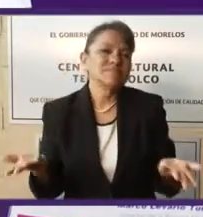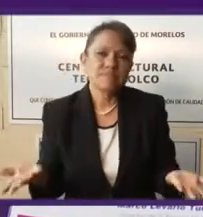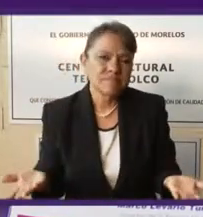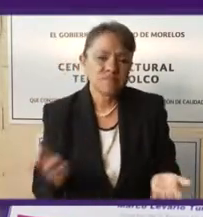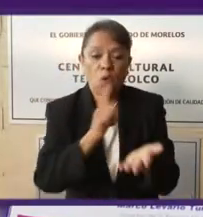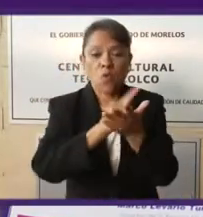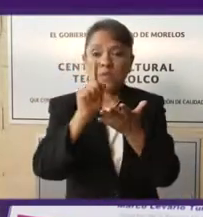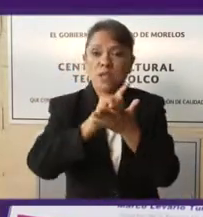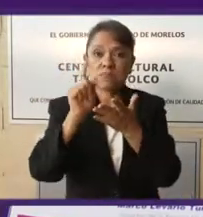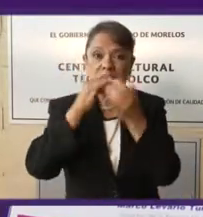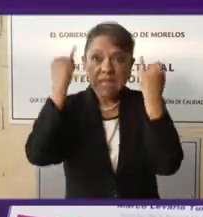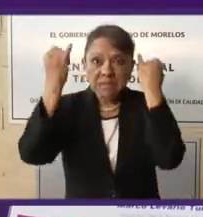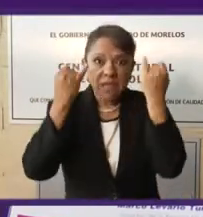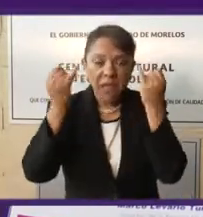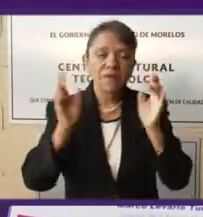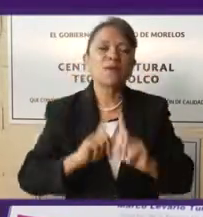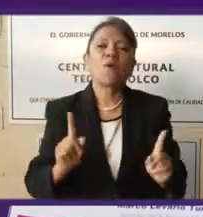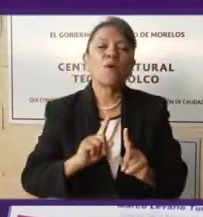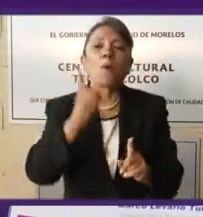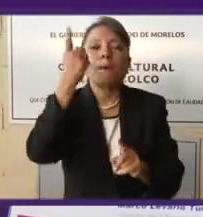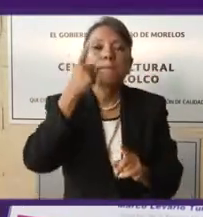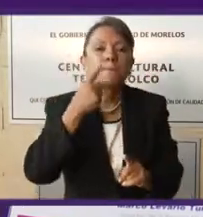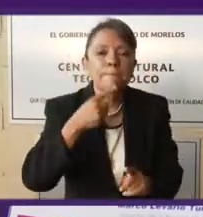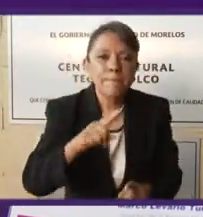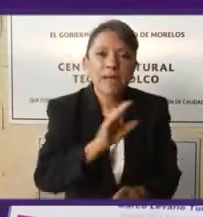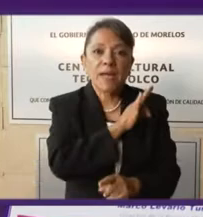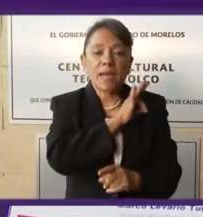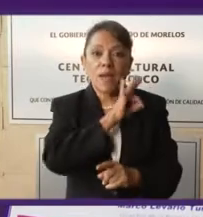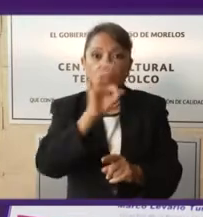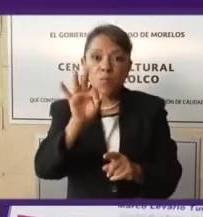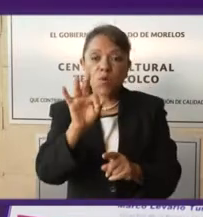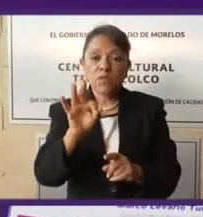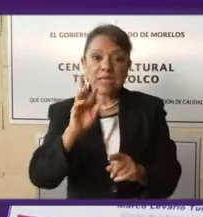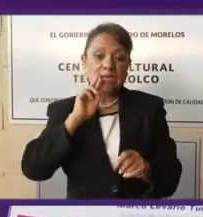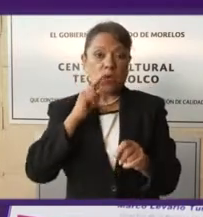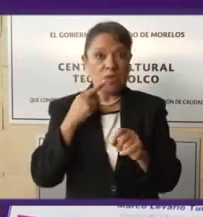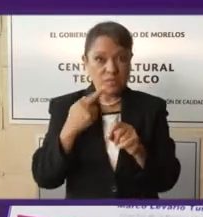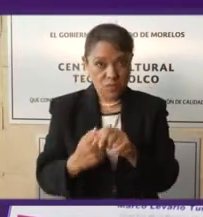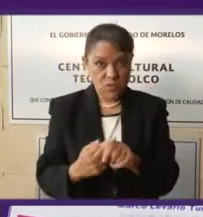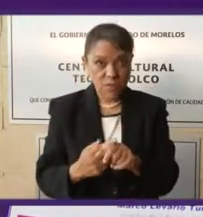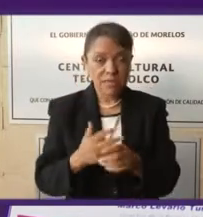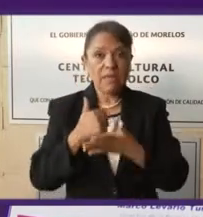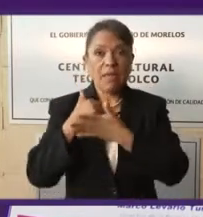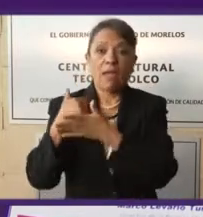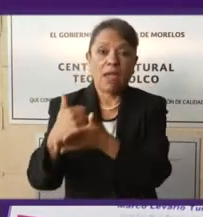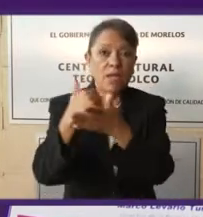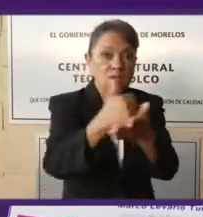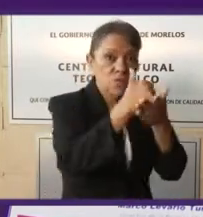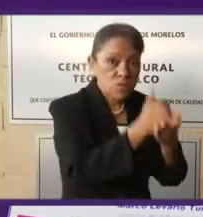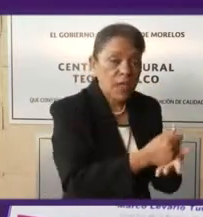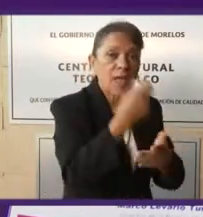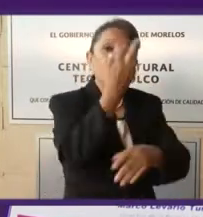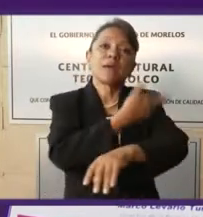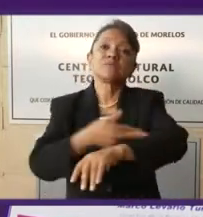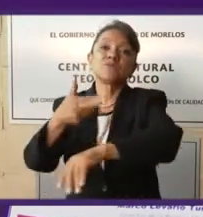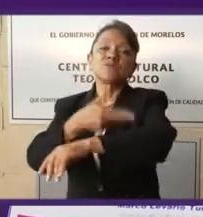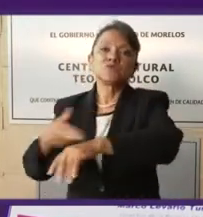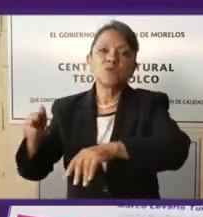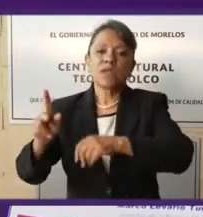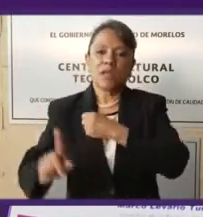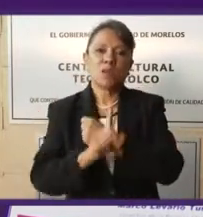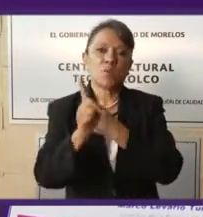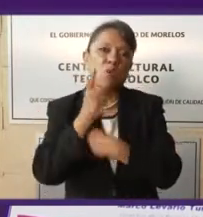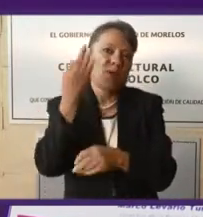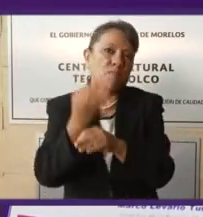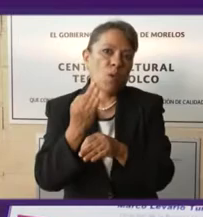transparencia ideológica, etcétera, etcétera, sino para que responsablemente contribuya a la solución de la crisis de